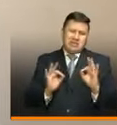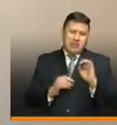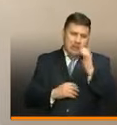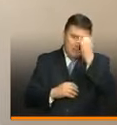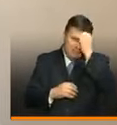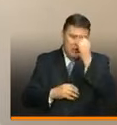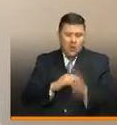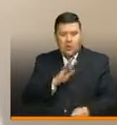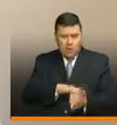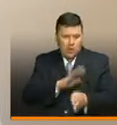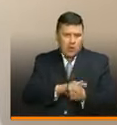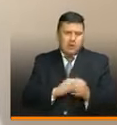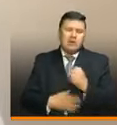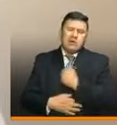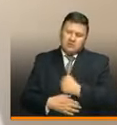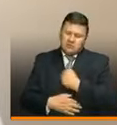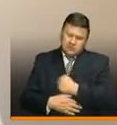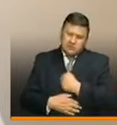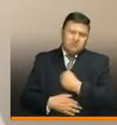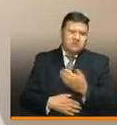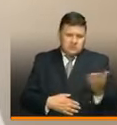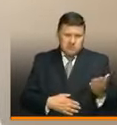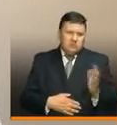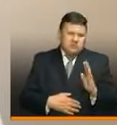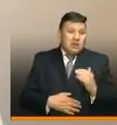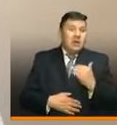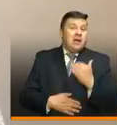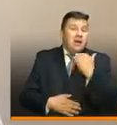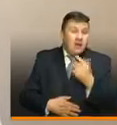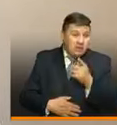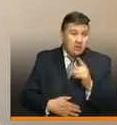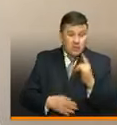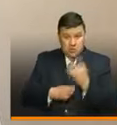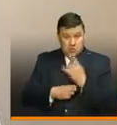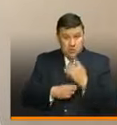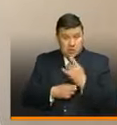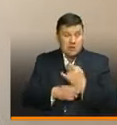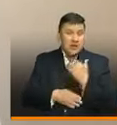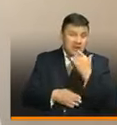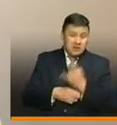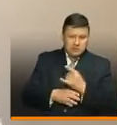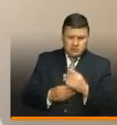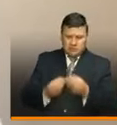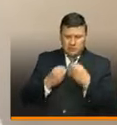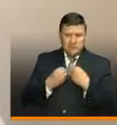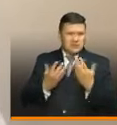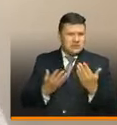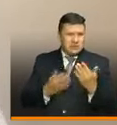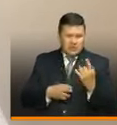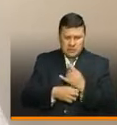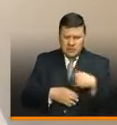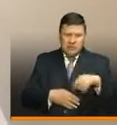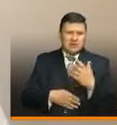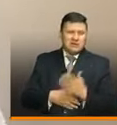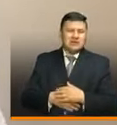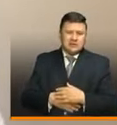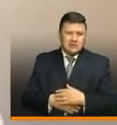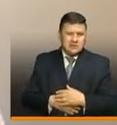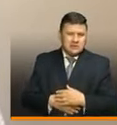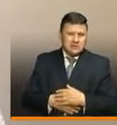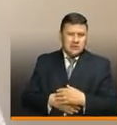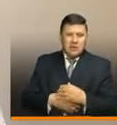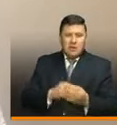los seguiremos manteniendo y por favor manténgalos. Si en algún momento utilizan este tipo de instrumentos, este tipo de utensilios, este tipo